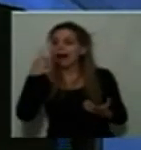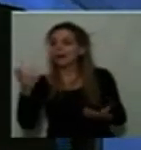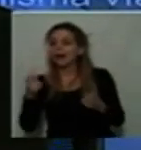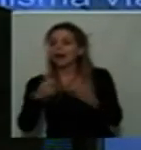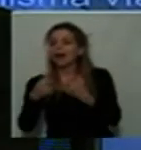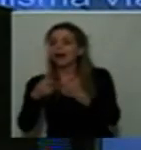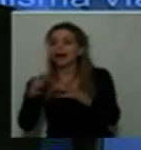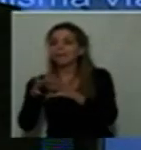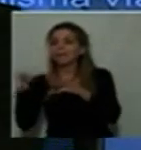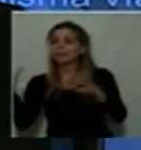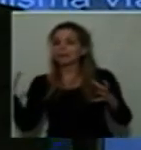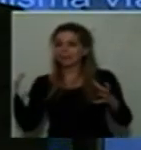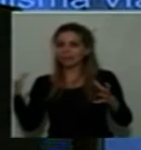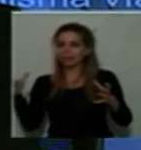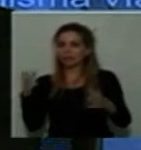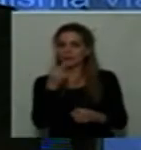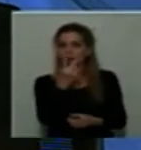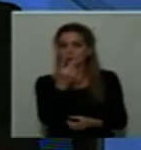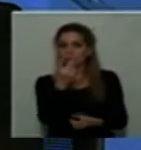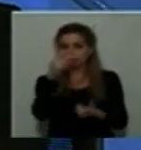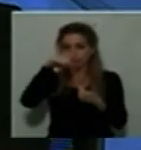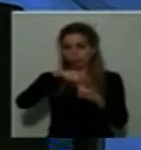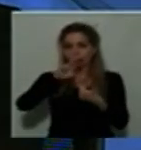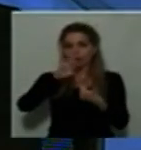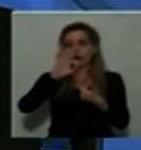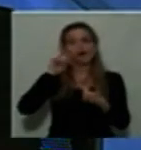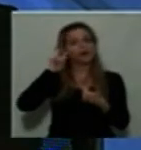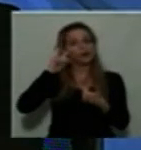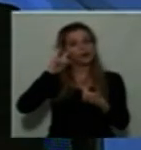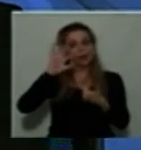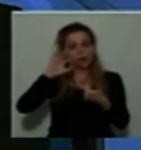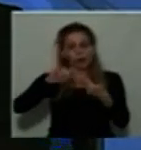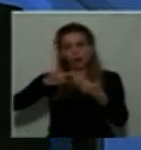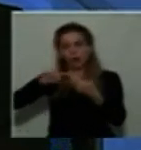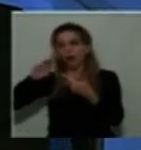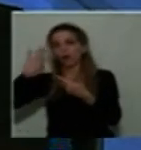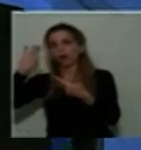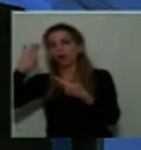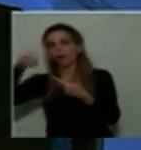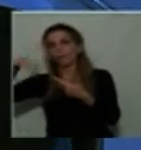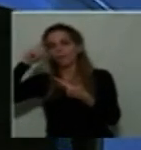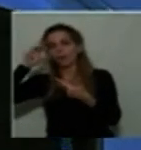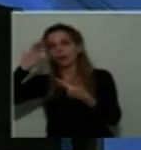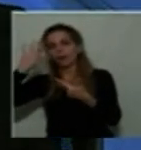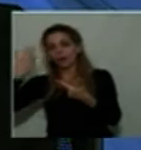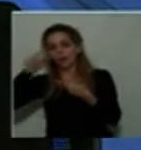sigan cobrando. Y son dos empresas. Una es Rogio y la otra es Romero. Una es Metrovías y la otra